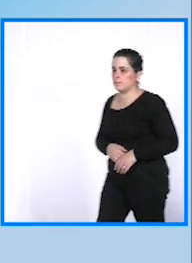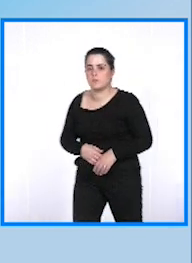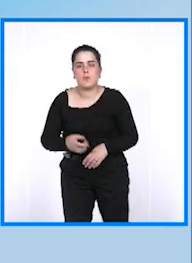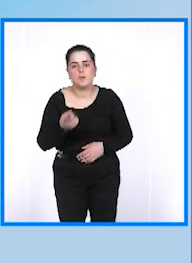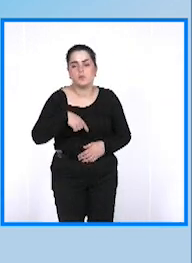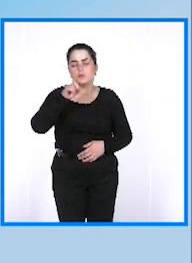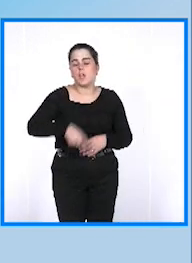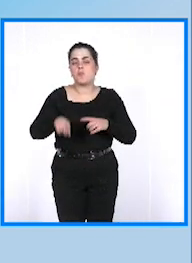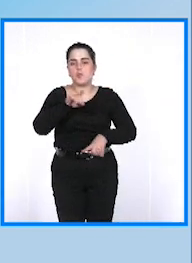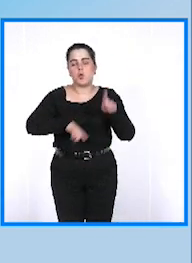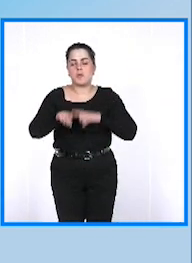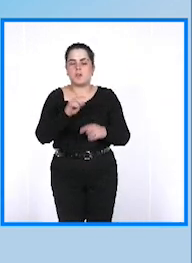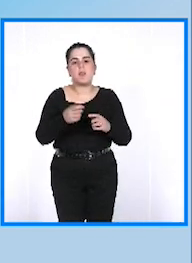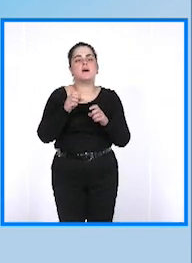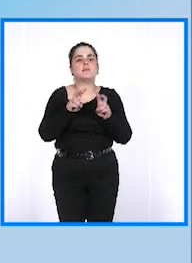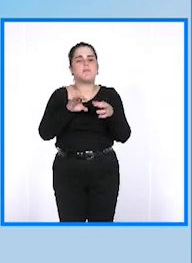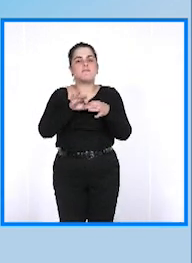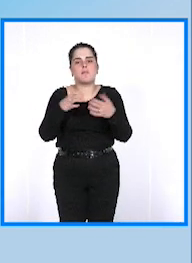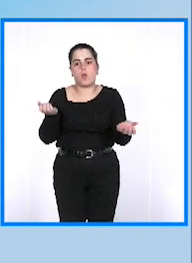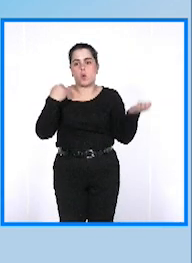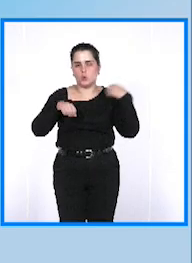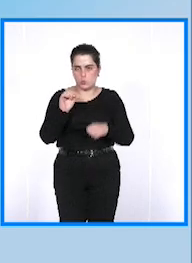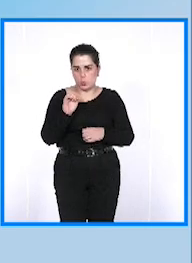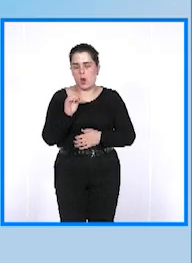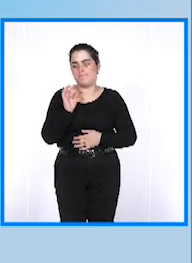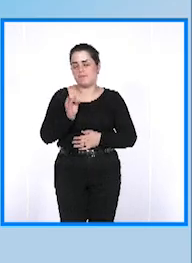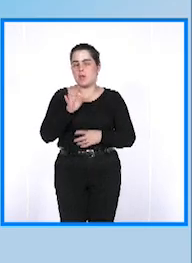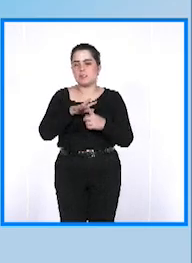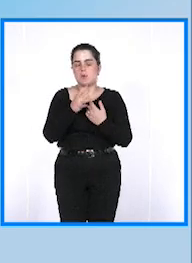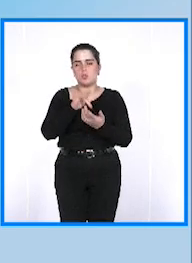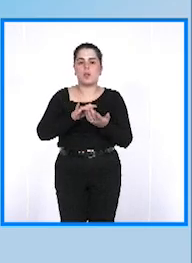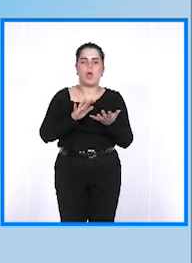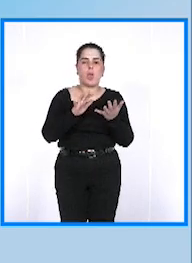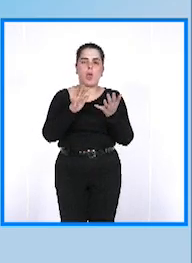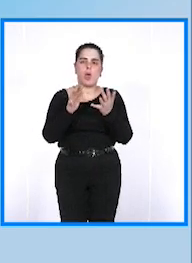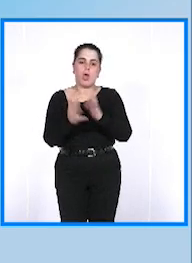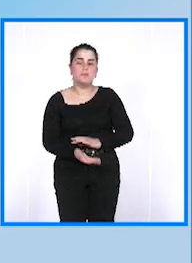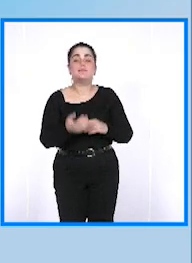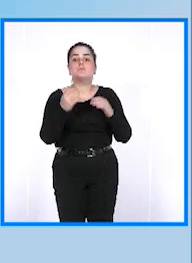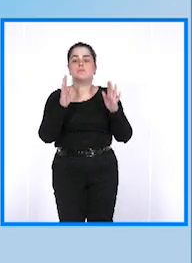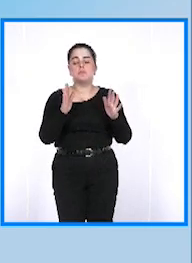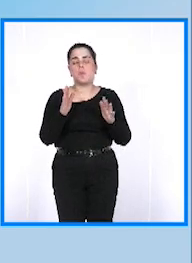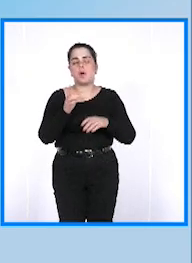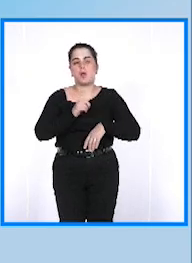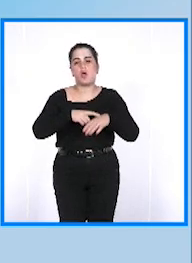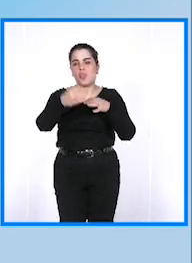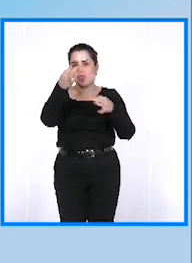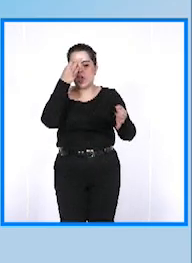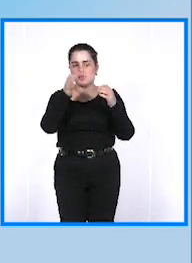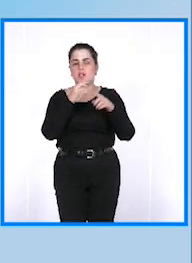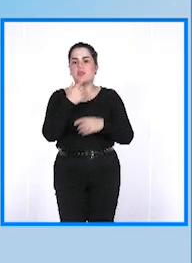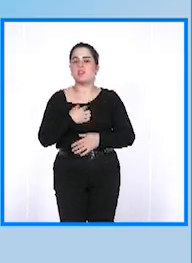también problemática conductual aquí es verdad que el cambio lleva tiempo pero los datos nos indican un